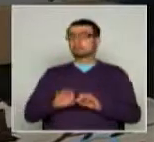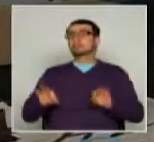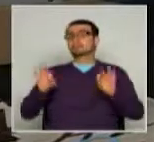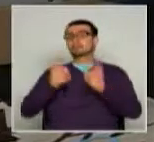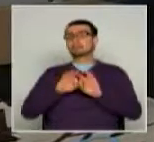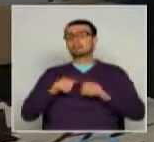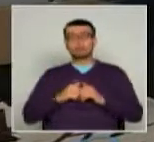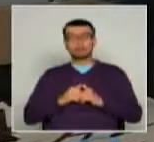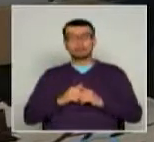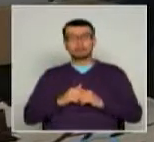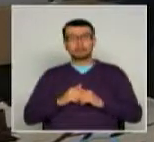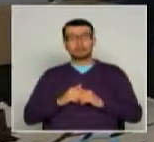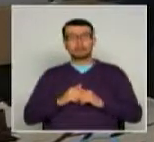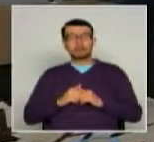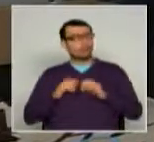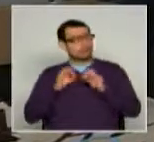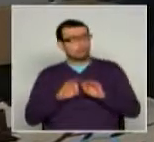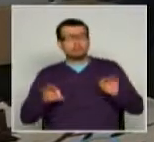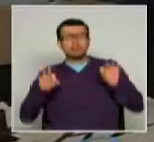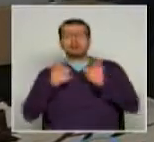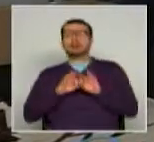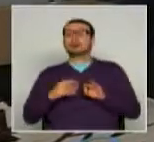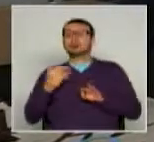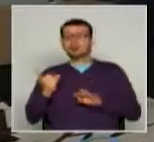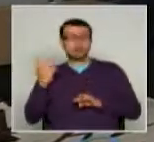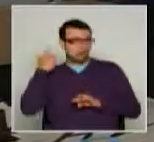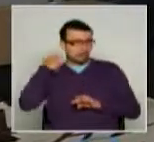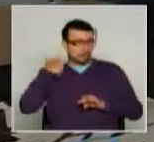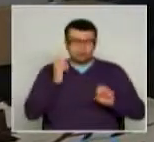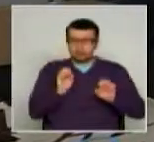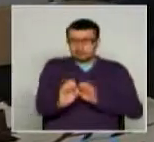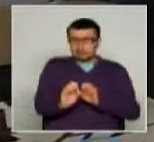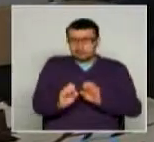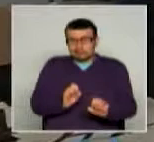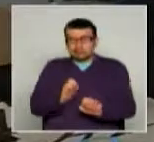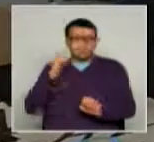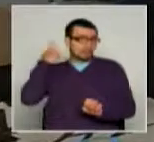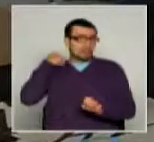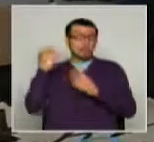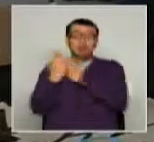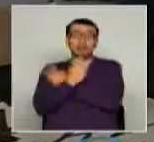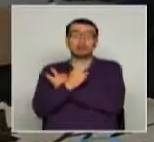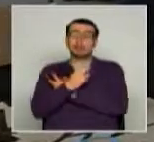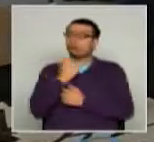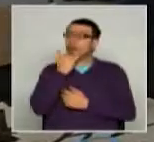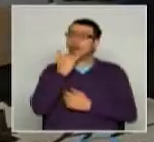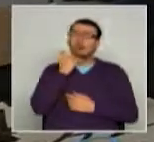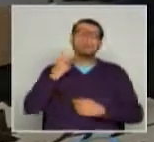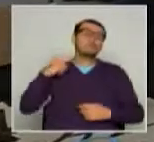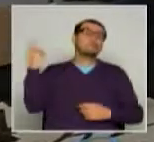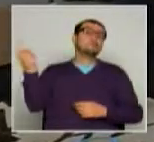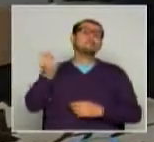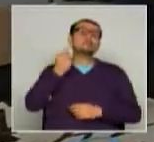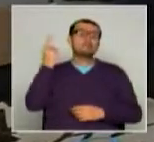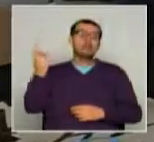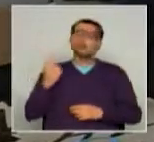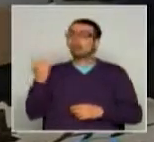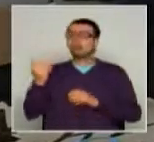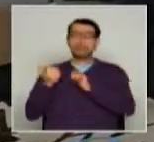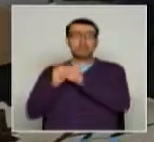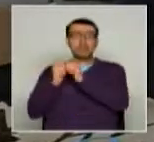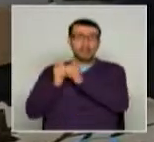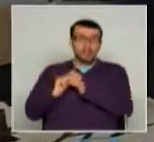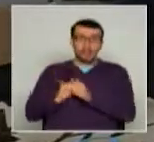la quiropraxia o con lo que mal hemos llamado ajustes. Y es que hoy en día en nuestro medio, en especial en los medios de ámbito